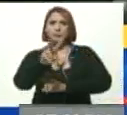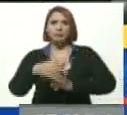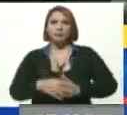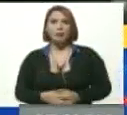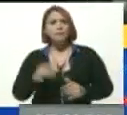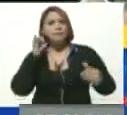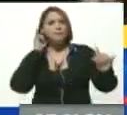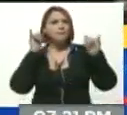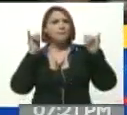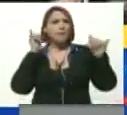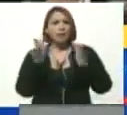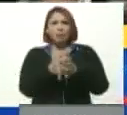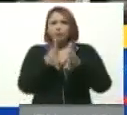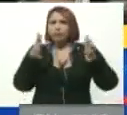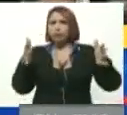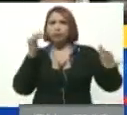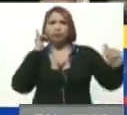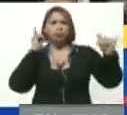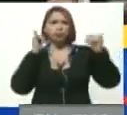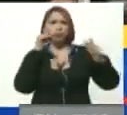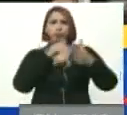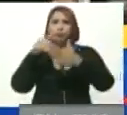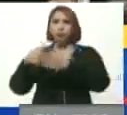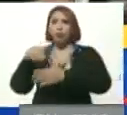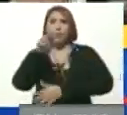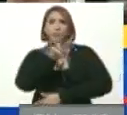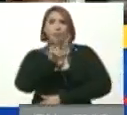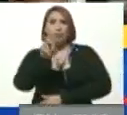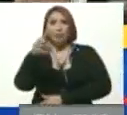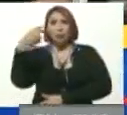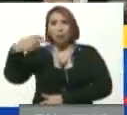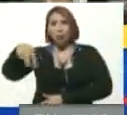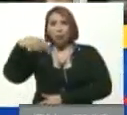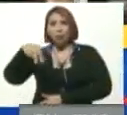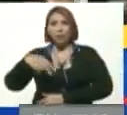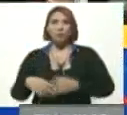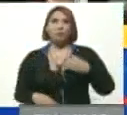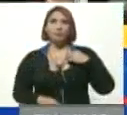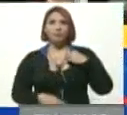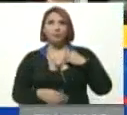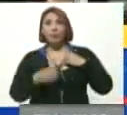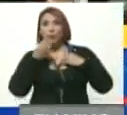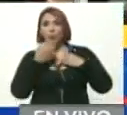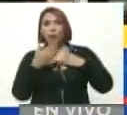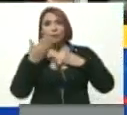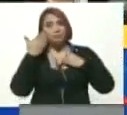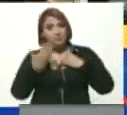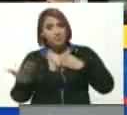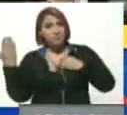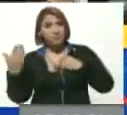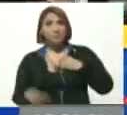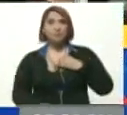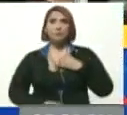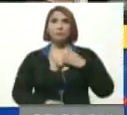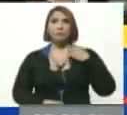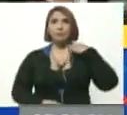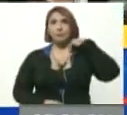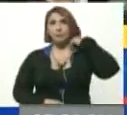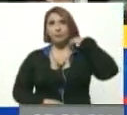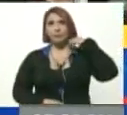fiesta, mega fiesta electoral del 21 de noviembre. Bueno, estoy a tu orden. Por